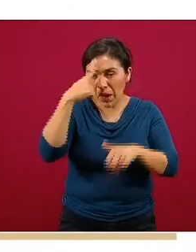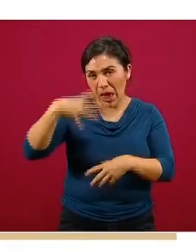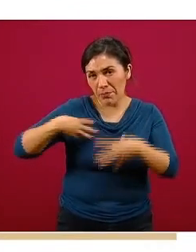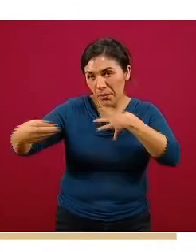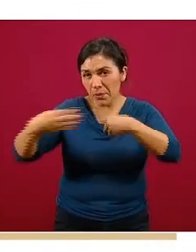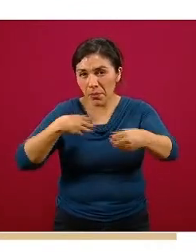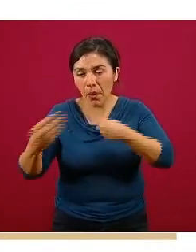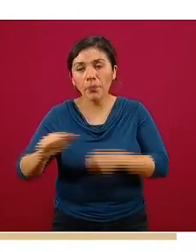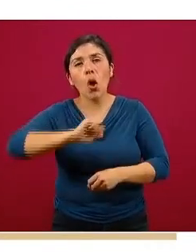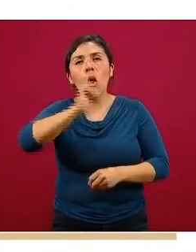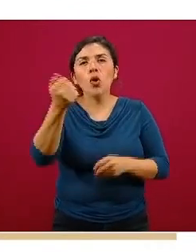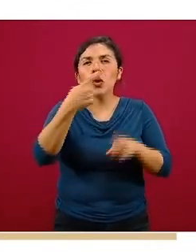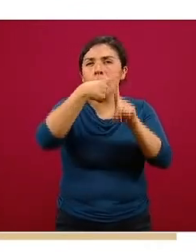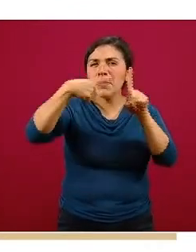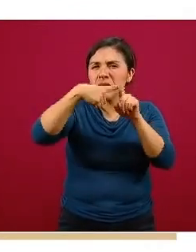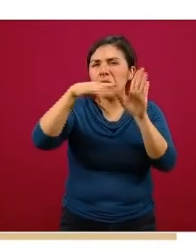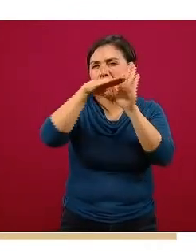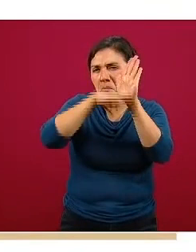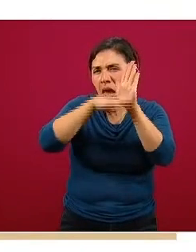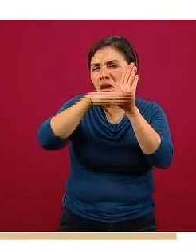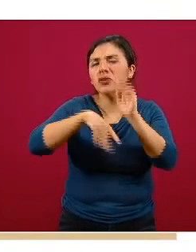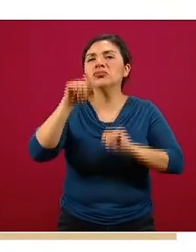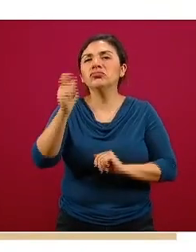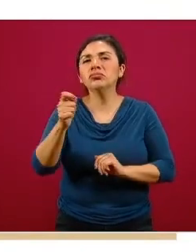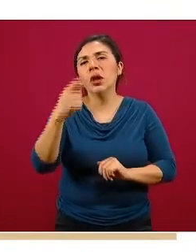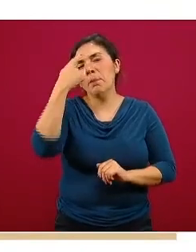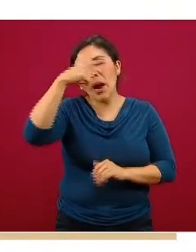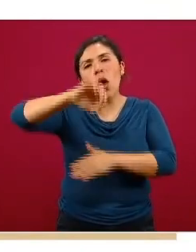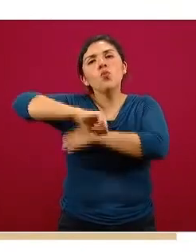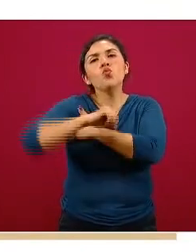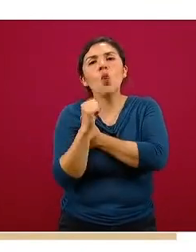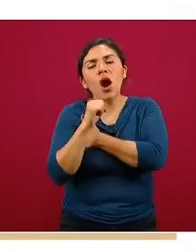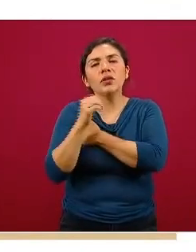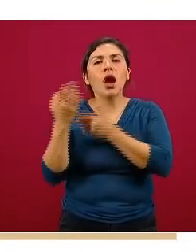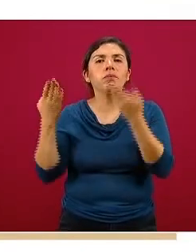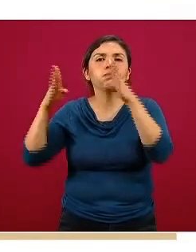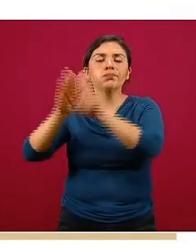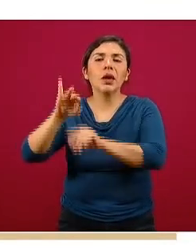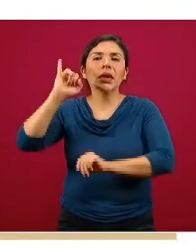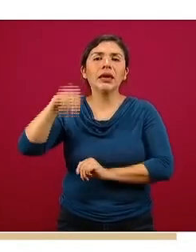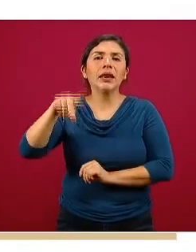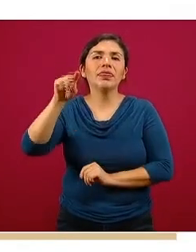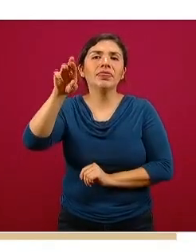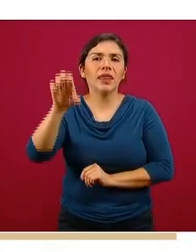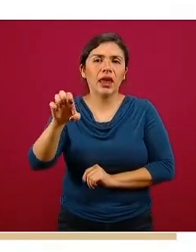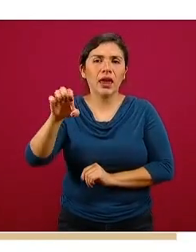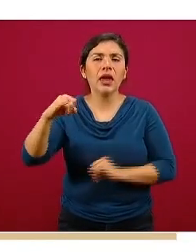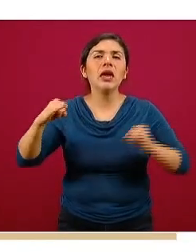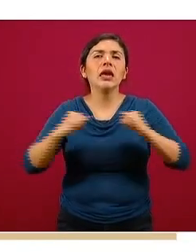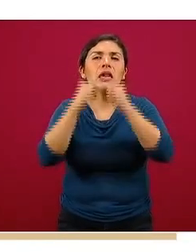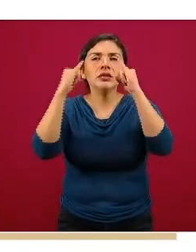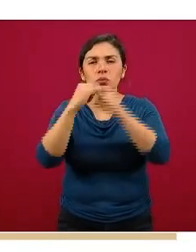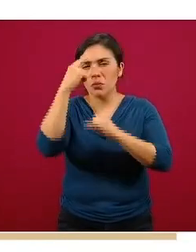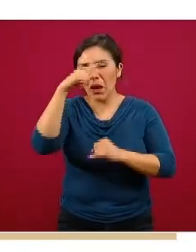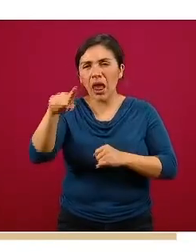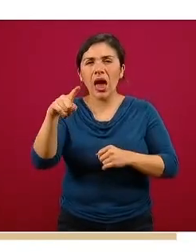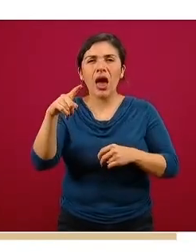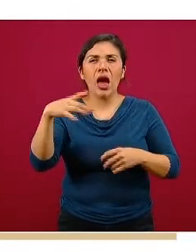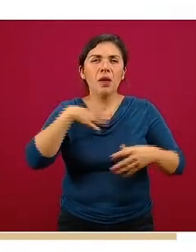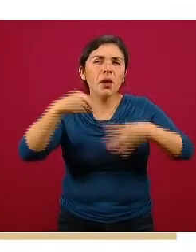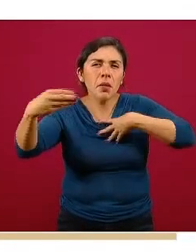y un poco menos de la mitad de ese total en un resguardo en el INDRE, Instituto de Diagnóstico y Referencia